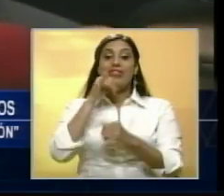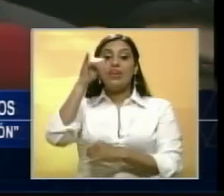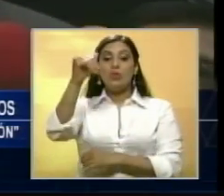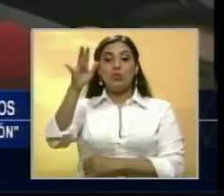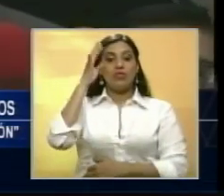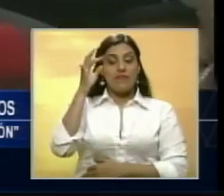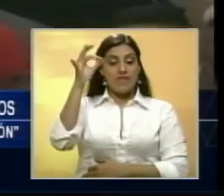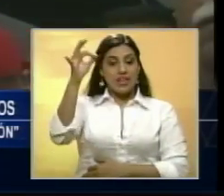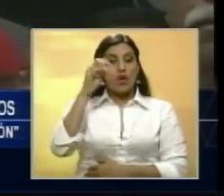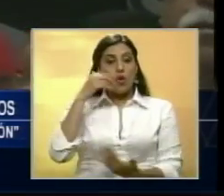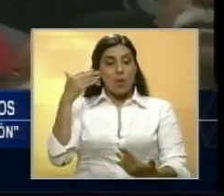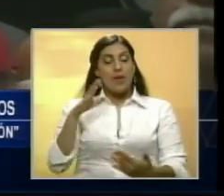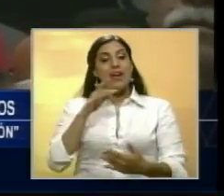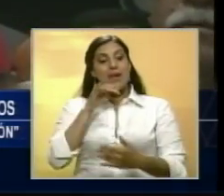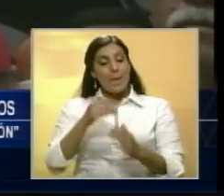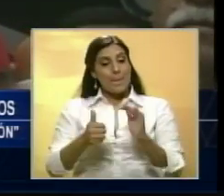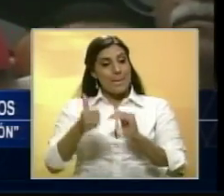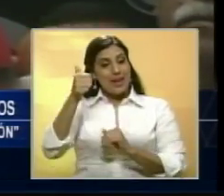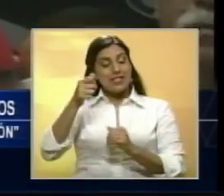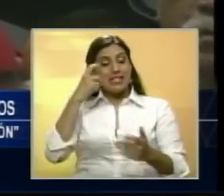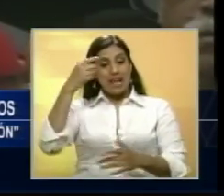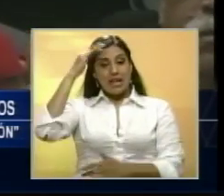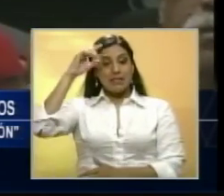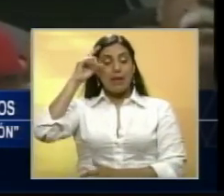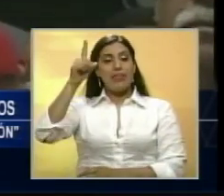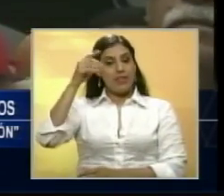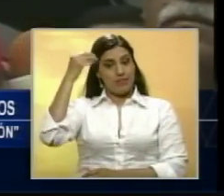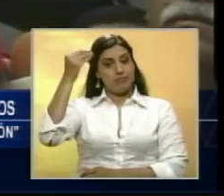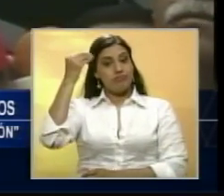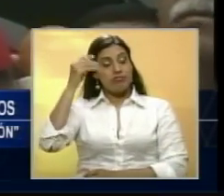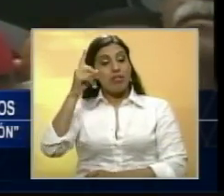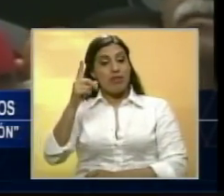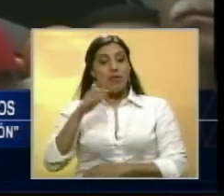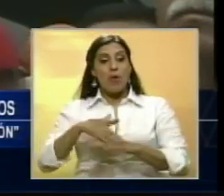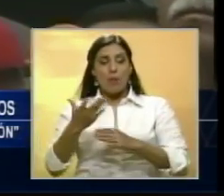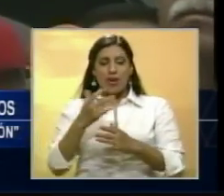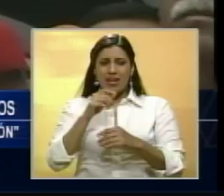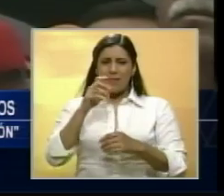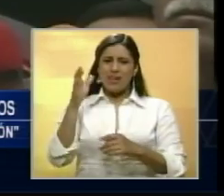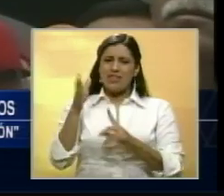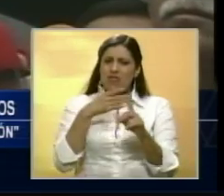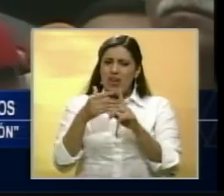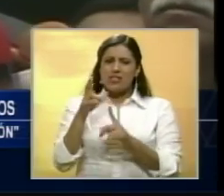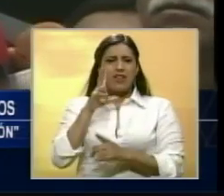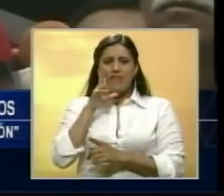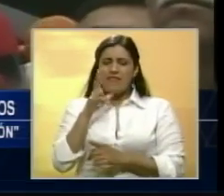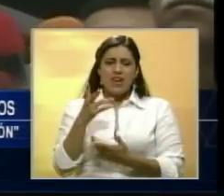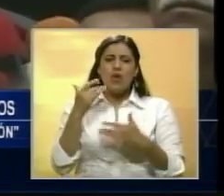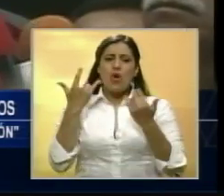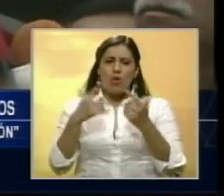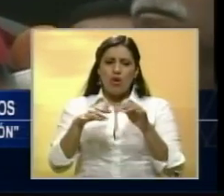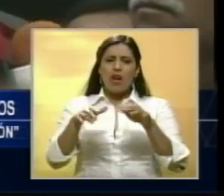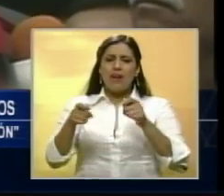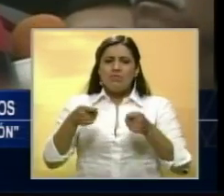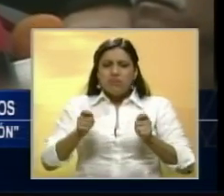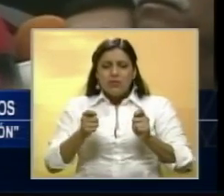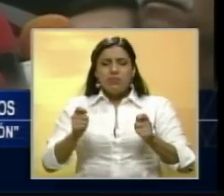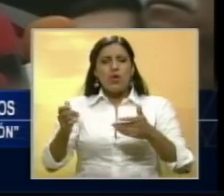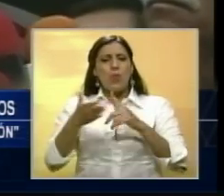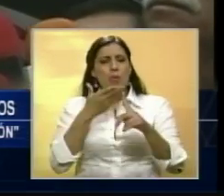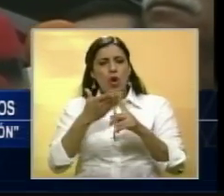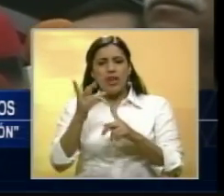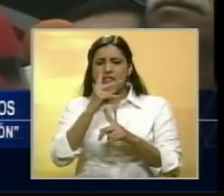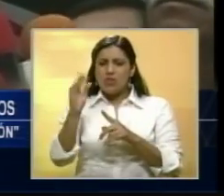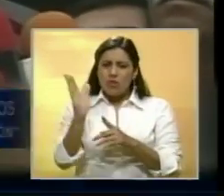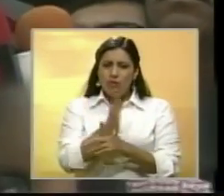la Fiscalía, Moreno exhortó al máximo líder del Legislativo a rectificar lo que a su juicio es una postura agresiva y pidió que cesen los intentos de generar